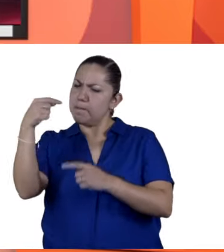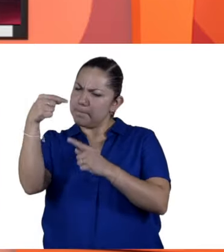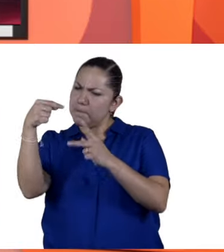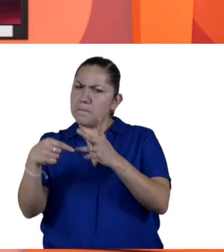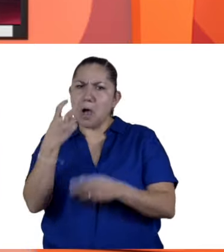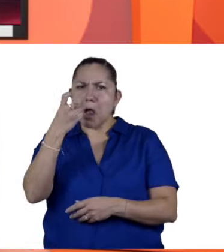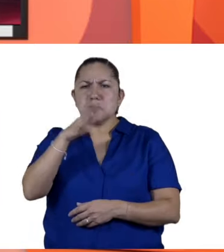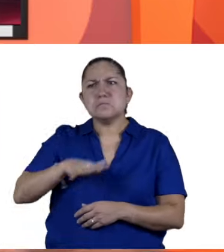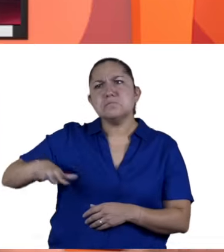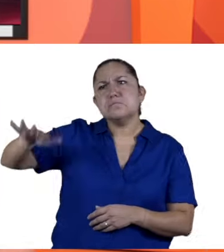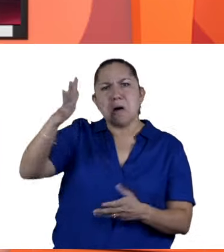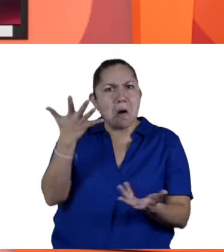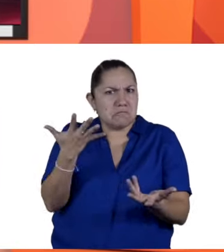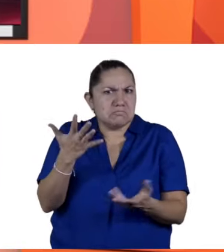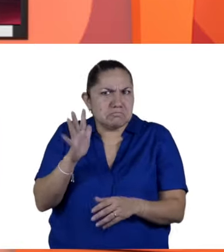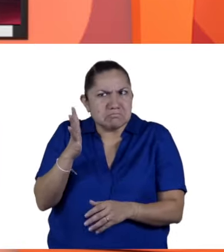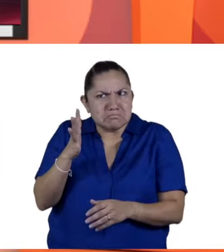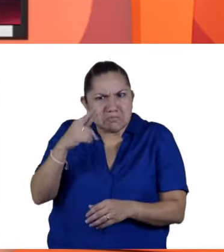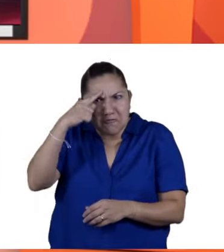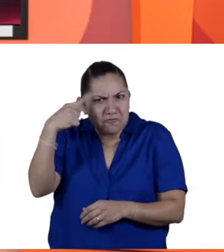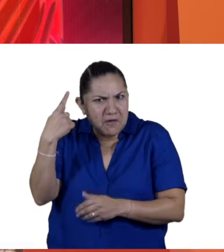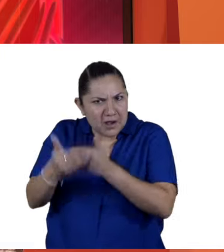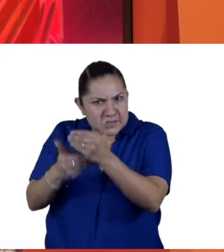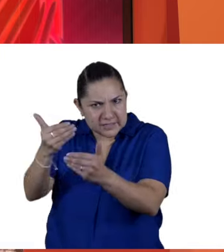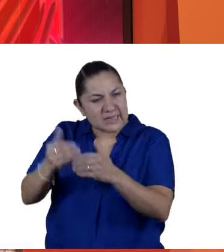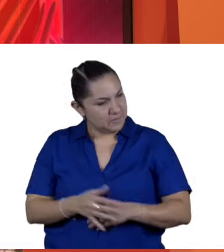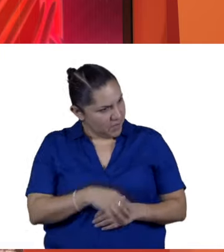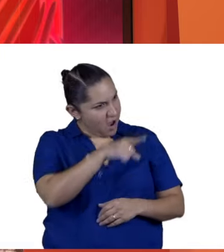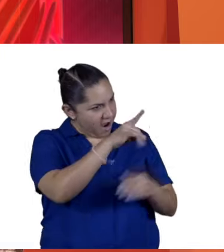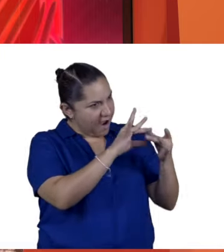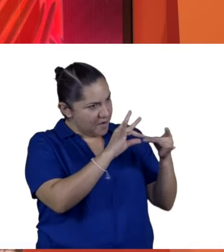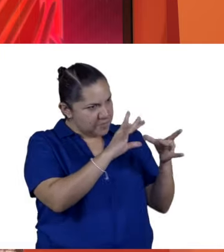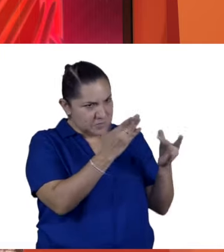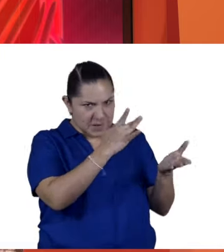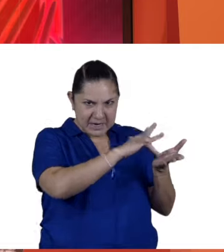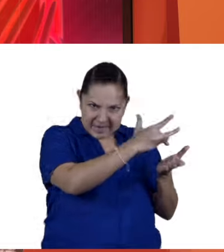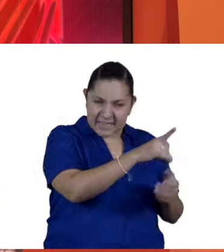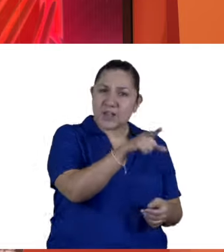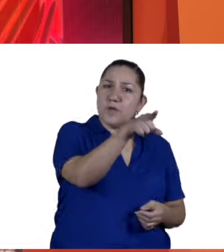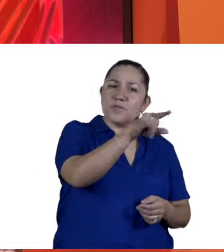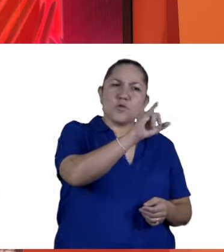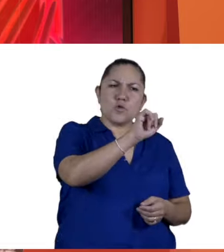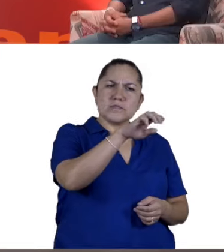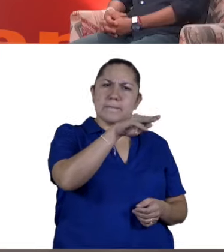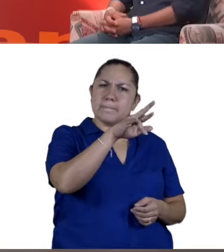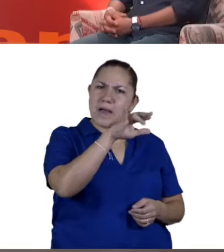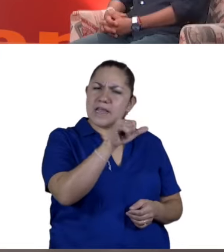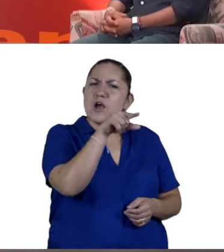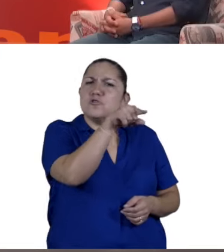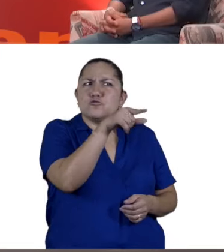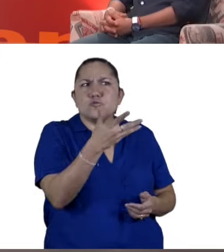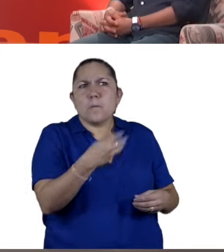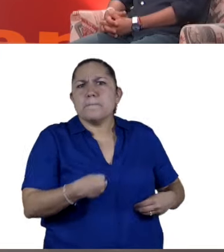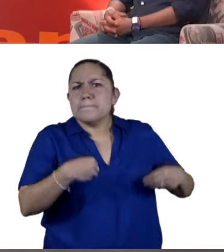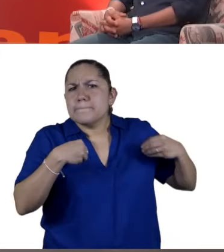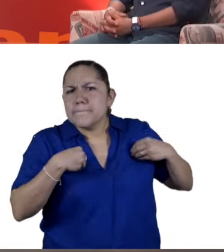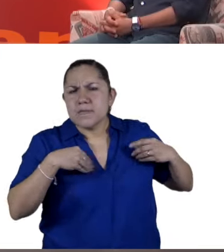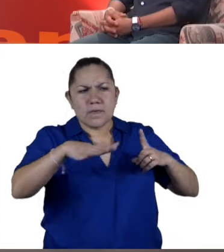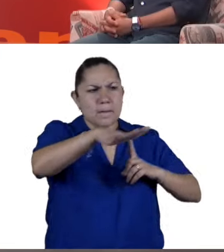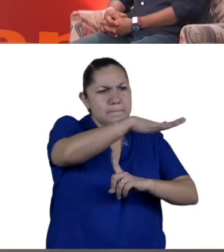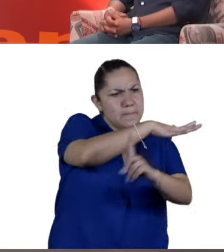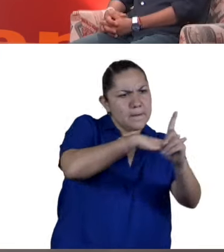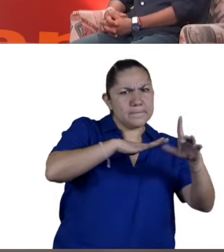ahora soy esto. Ay, pues muchas gracias por compartirnos esto. Y bueno, José María, ¿cómo has vivido tú, tu transición